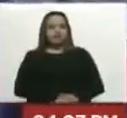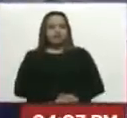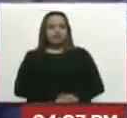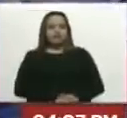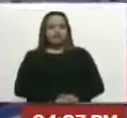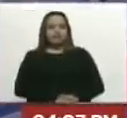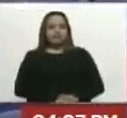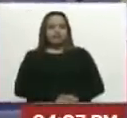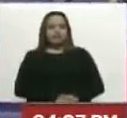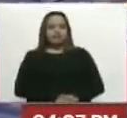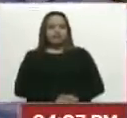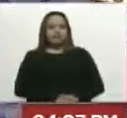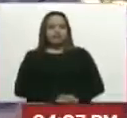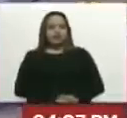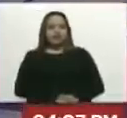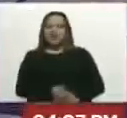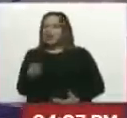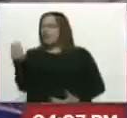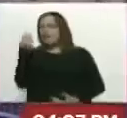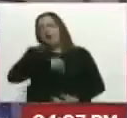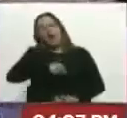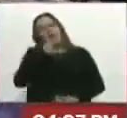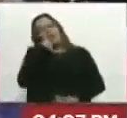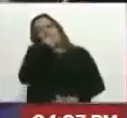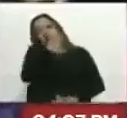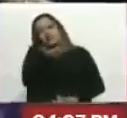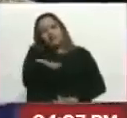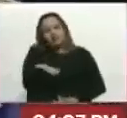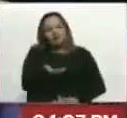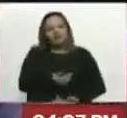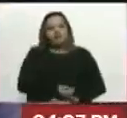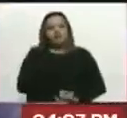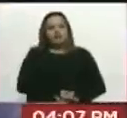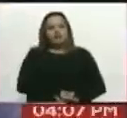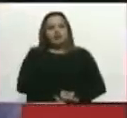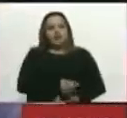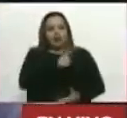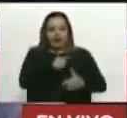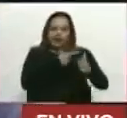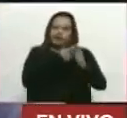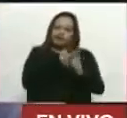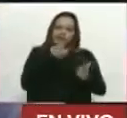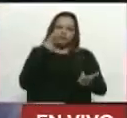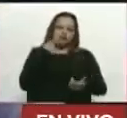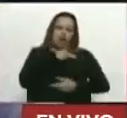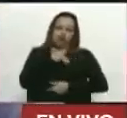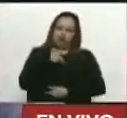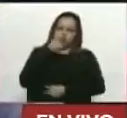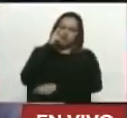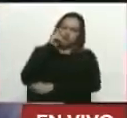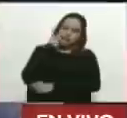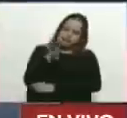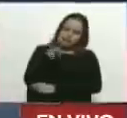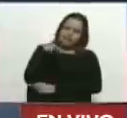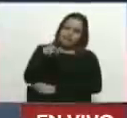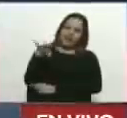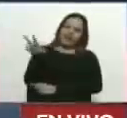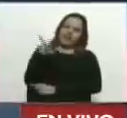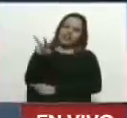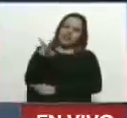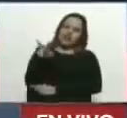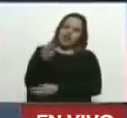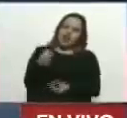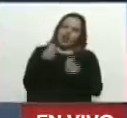Y hay mucho más que contar. Entonces, uno mira con bastante admiración cuál ha sido el